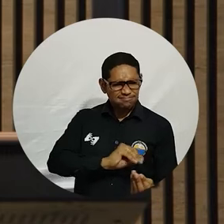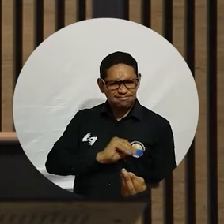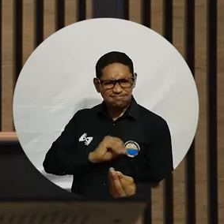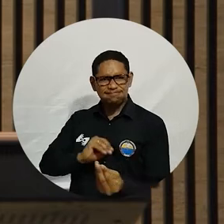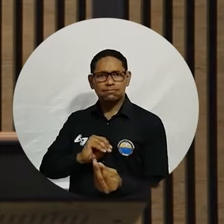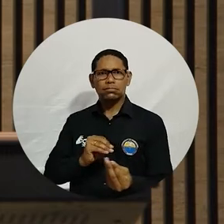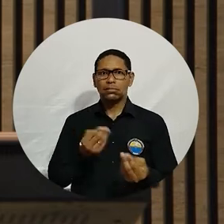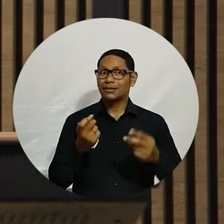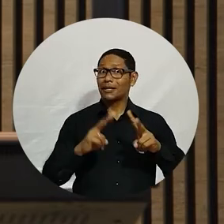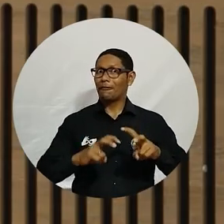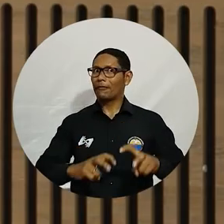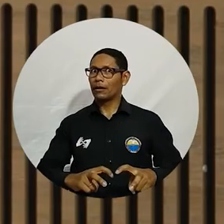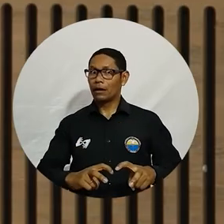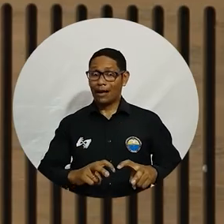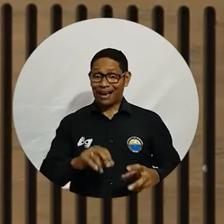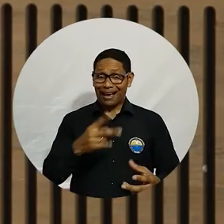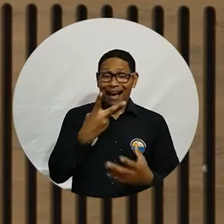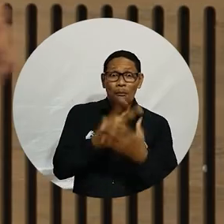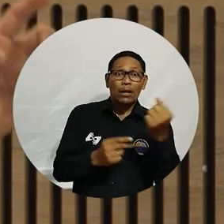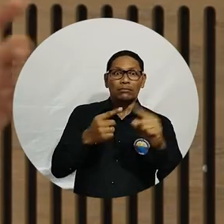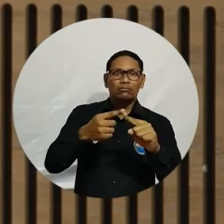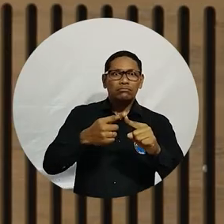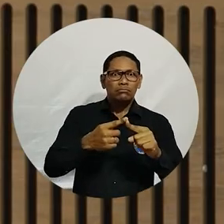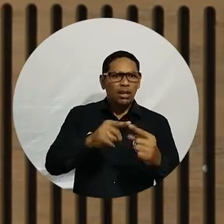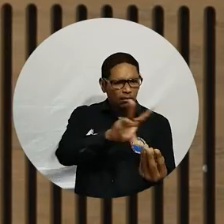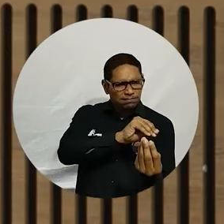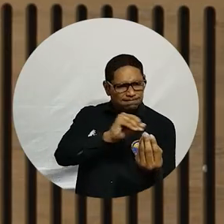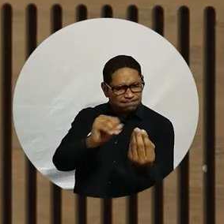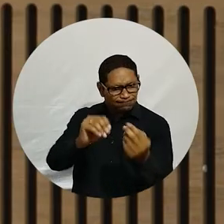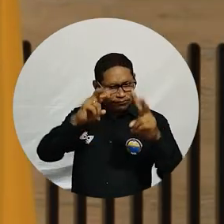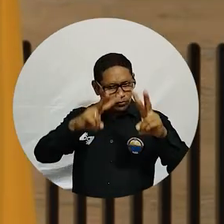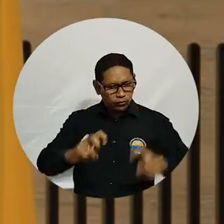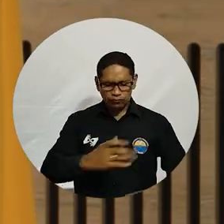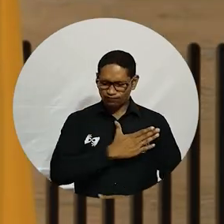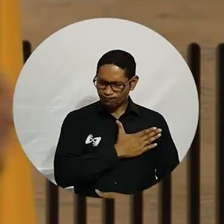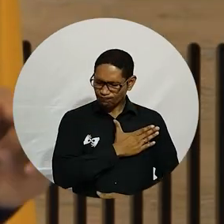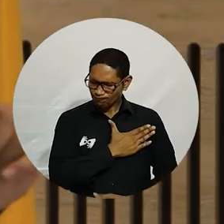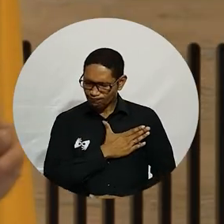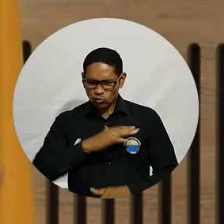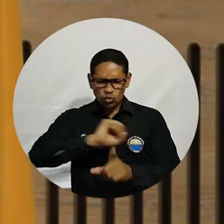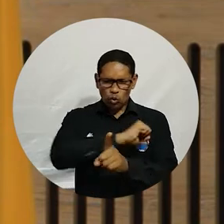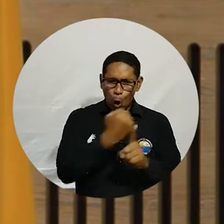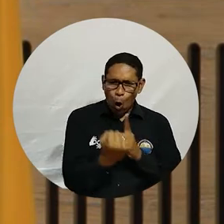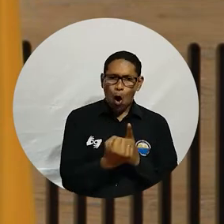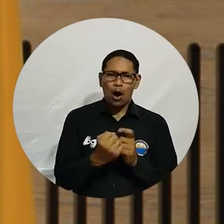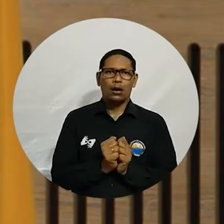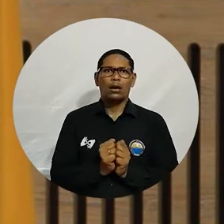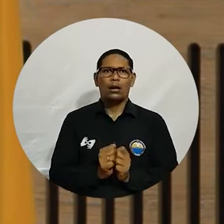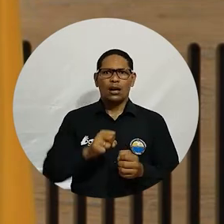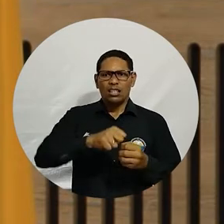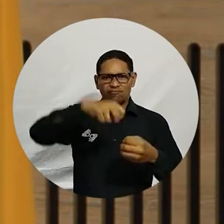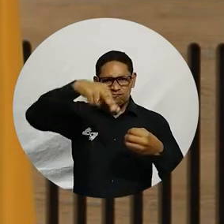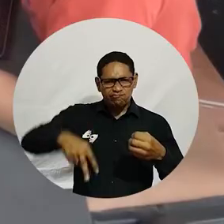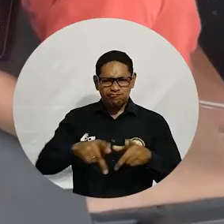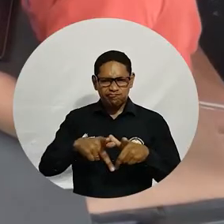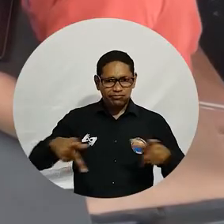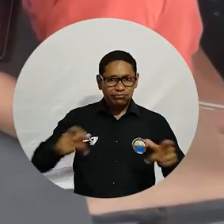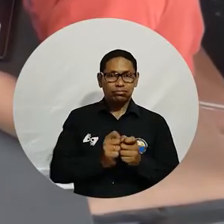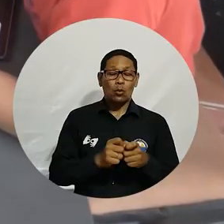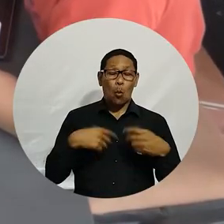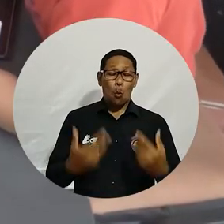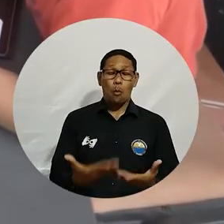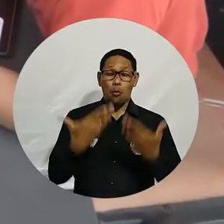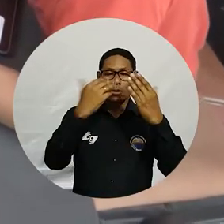la formación, desde la investigación. Y cuando hay formación e investigación con compromiso social y ciudadano, automáticamente hay transferencia.